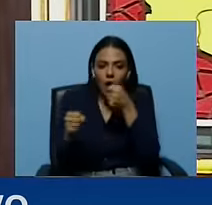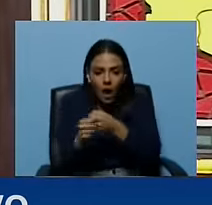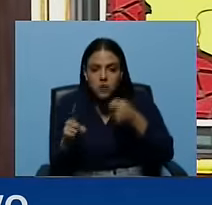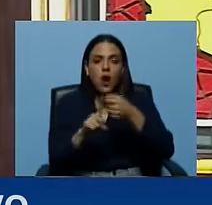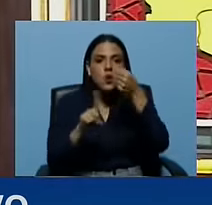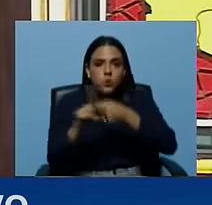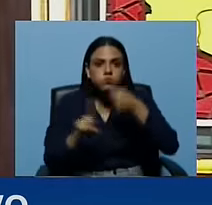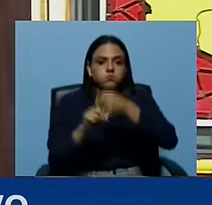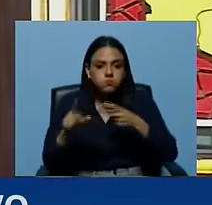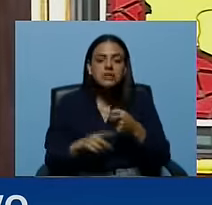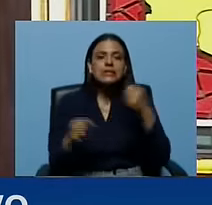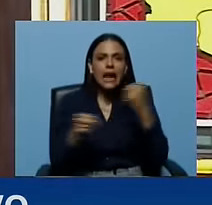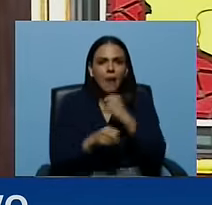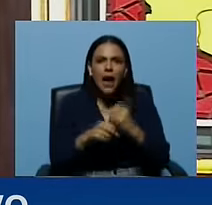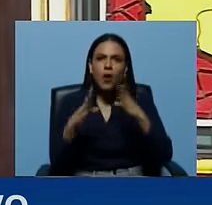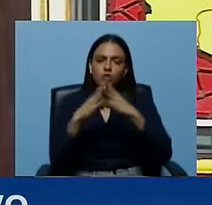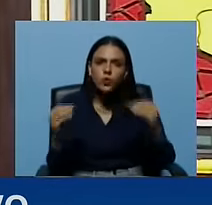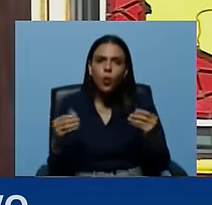trabajo.